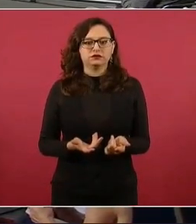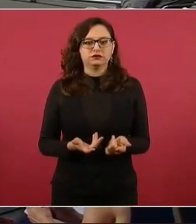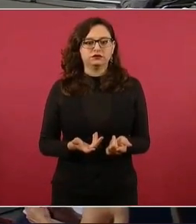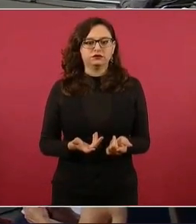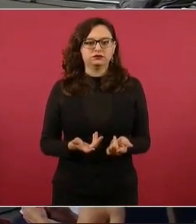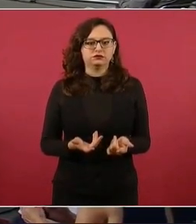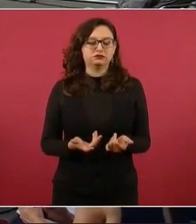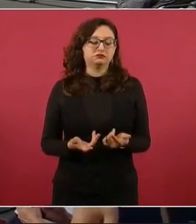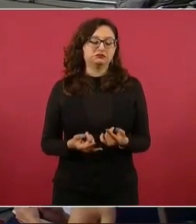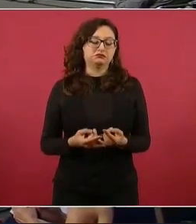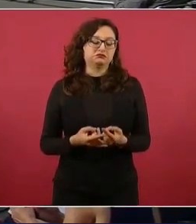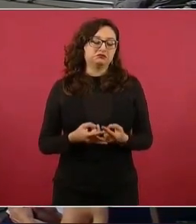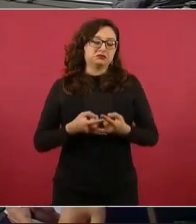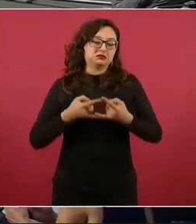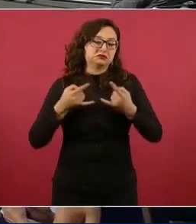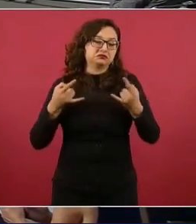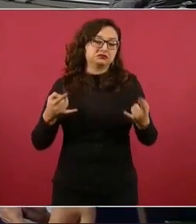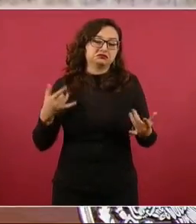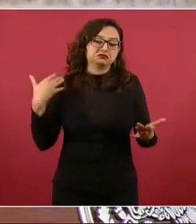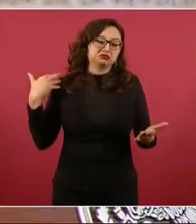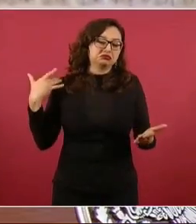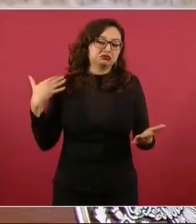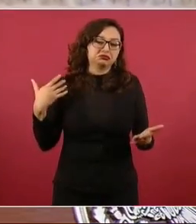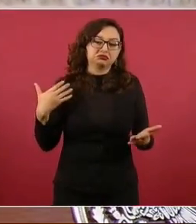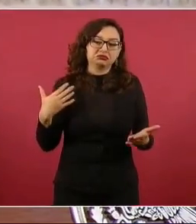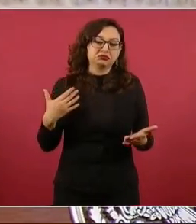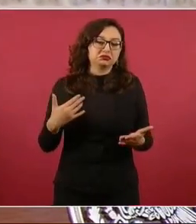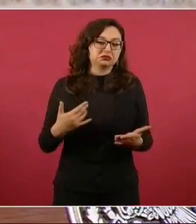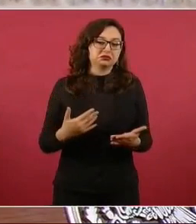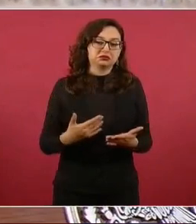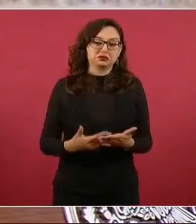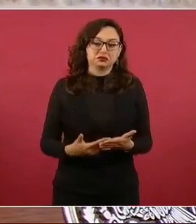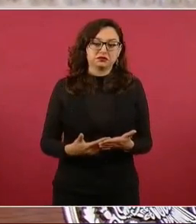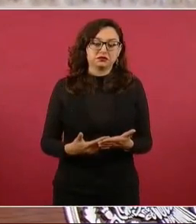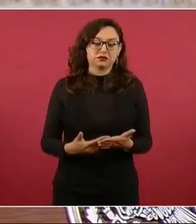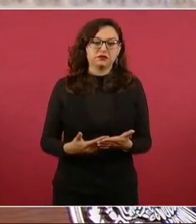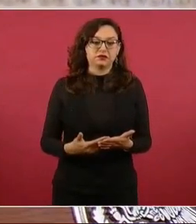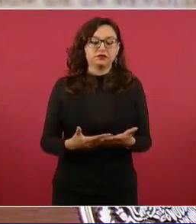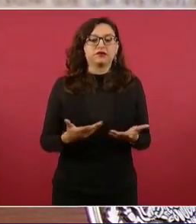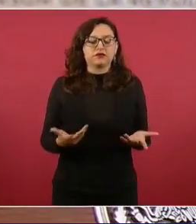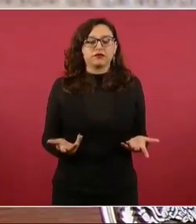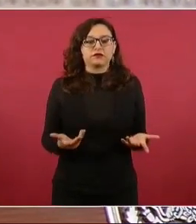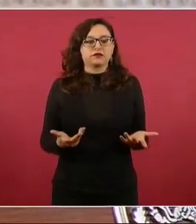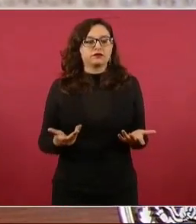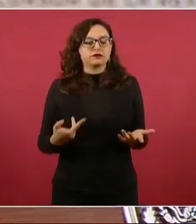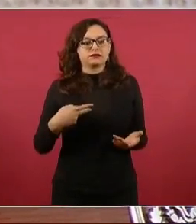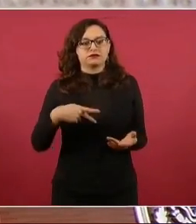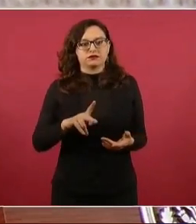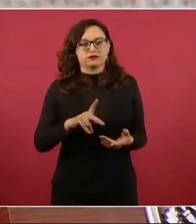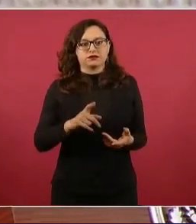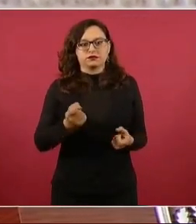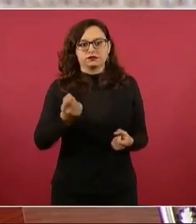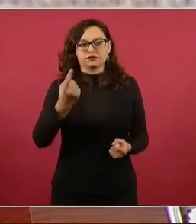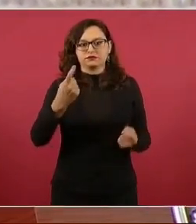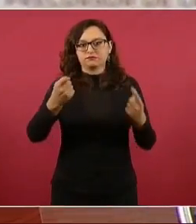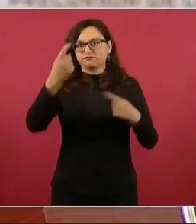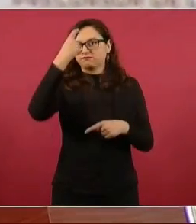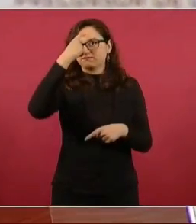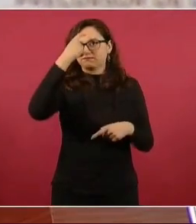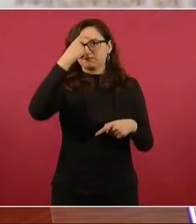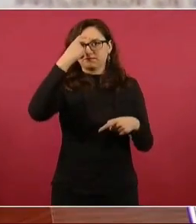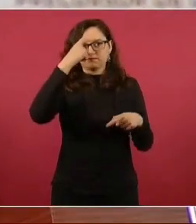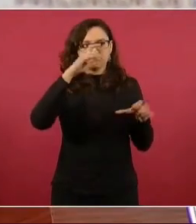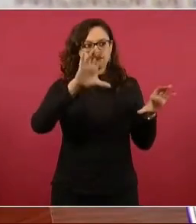en el transcurso del tiempo. Por eso cierto pensamiento, ¿no?, que